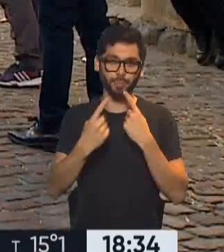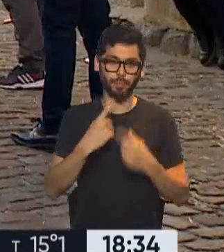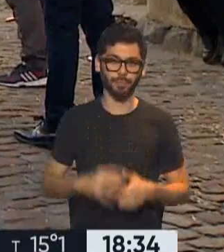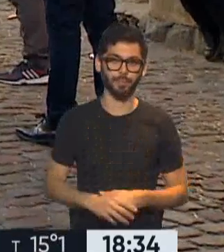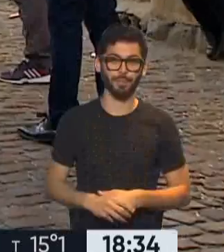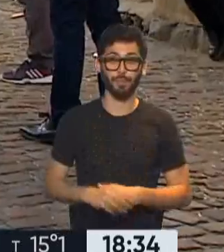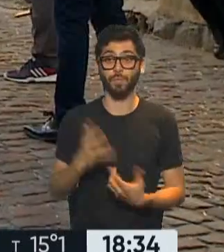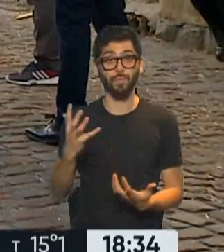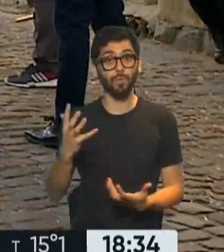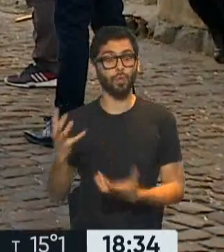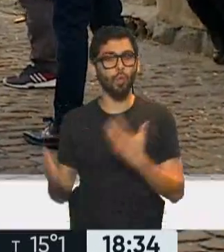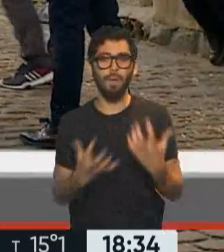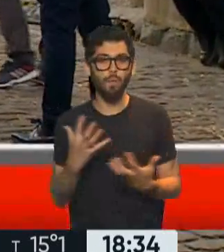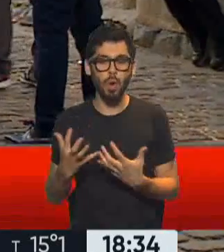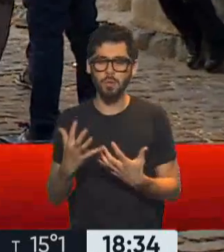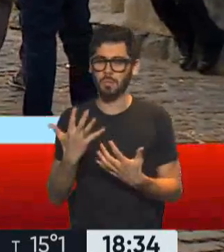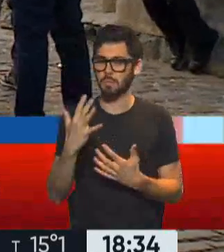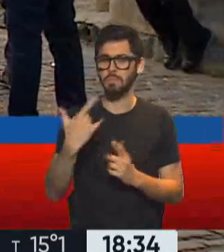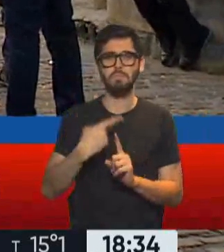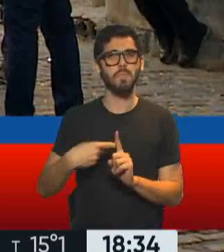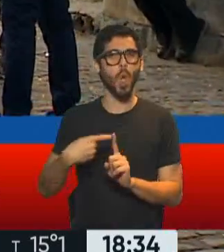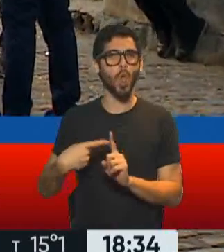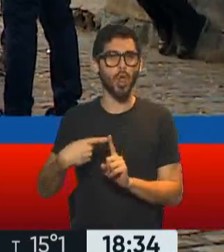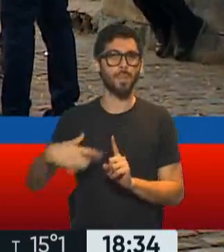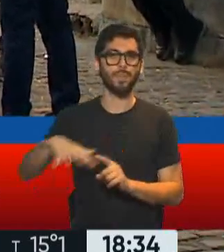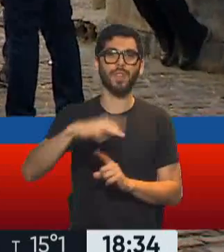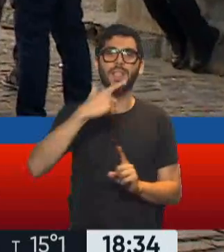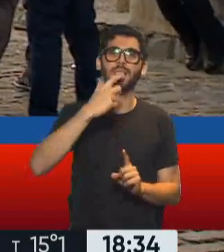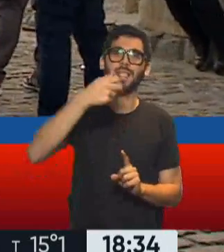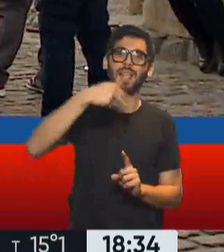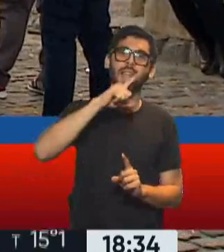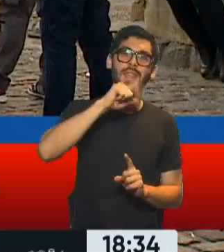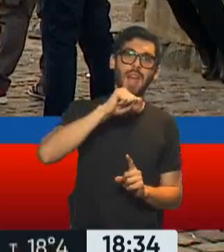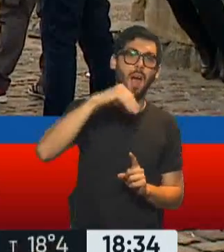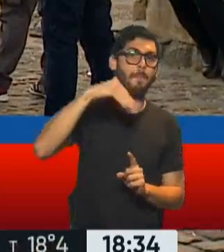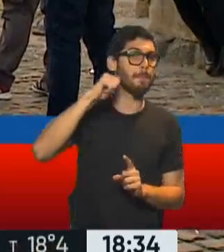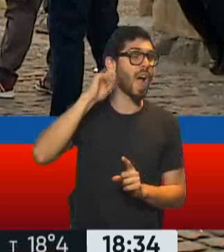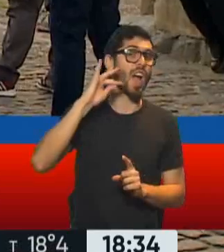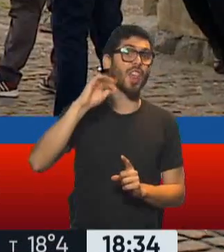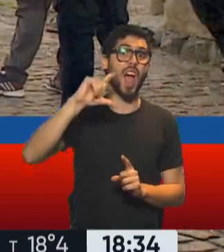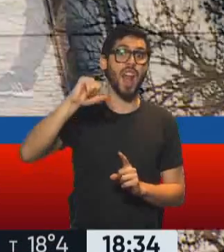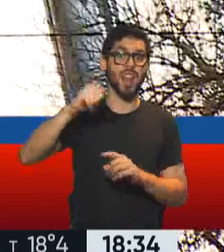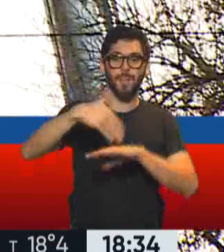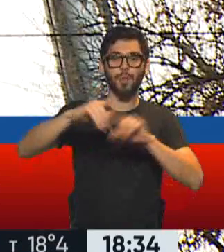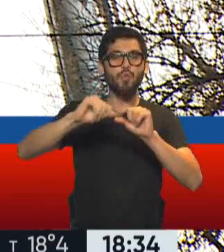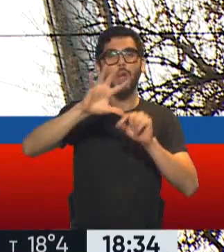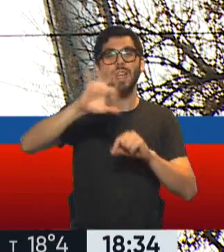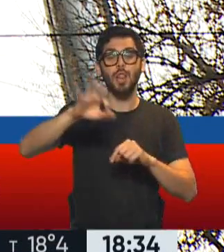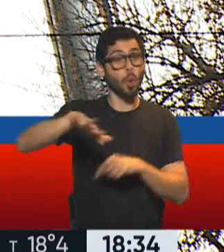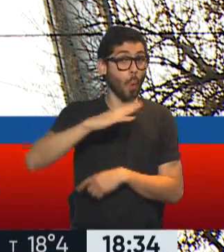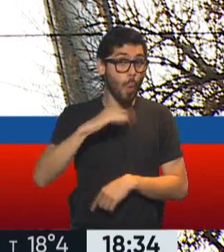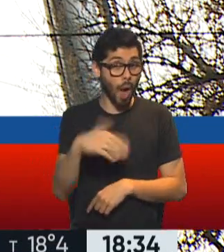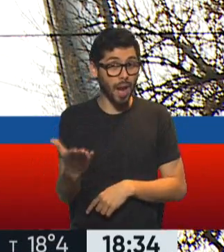Un feroz incendio se desató pasado el mediodía en Santa Magdalena al 500 en el barrio porteño de Barracas.